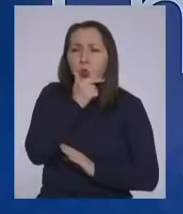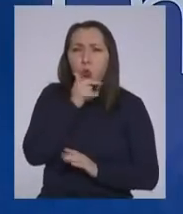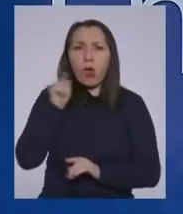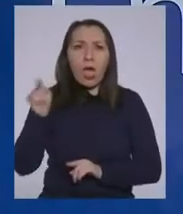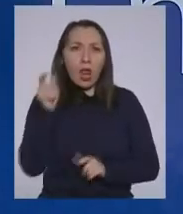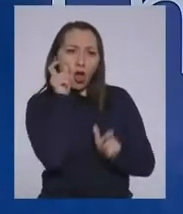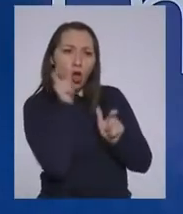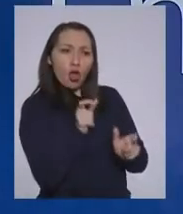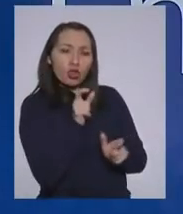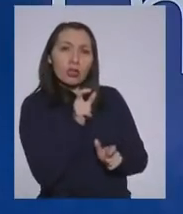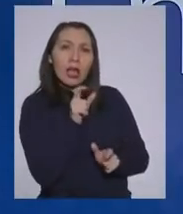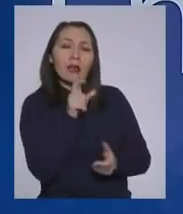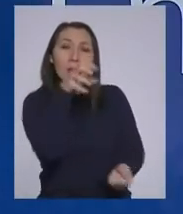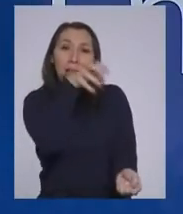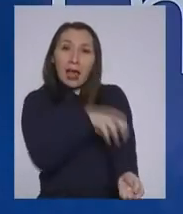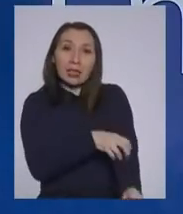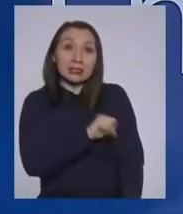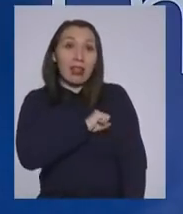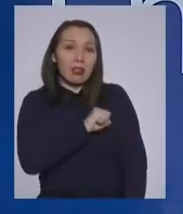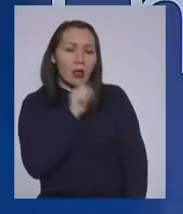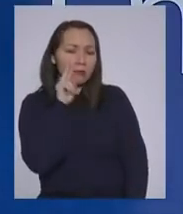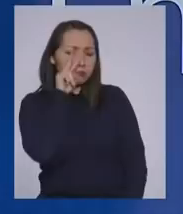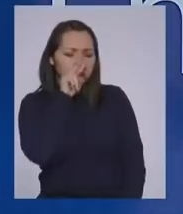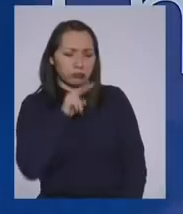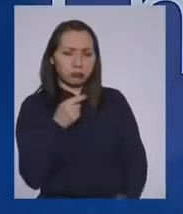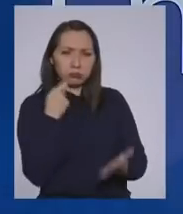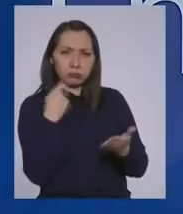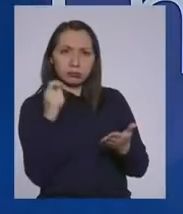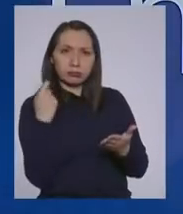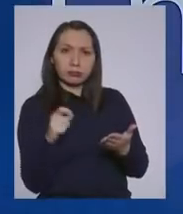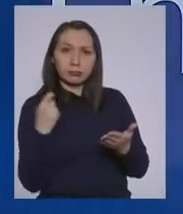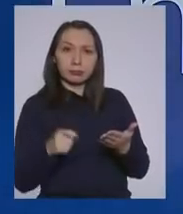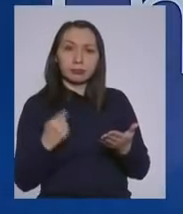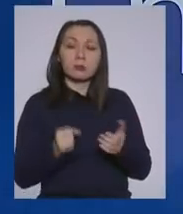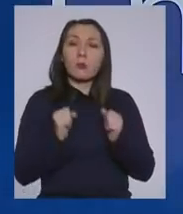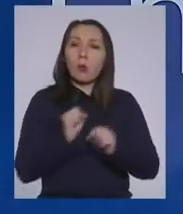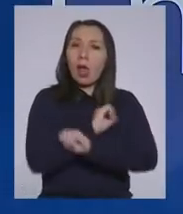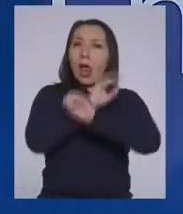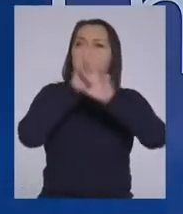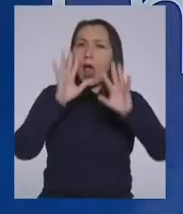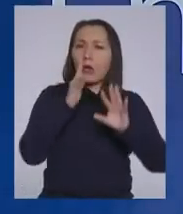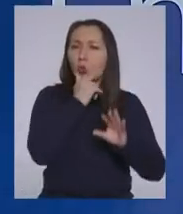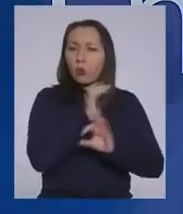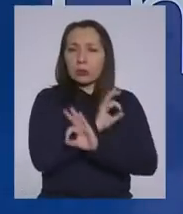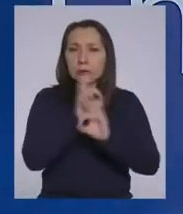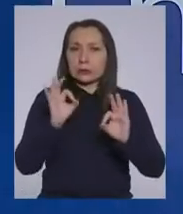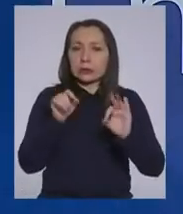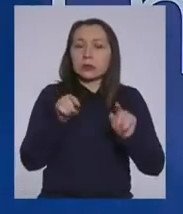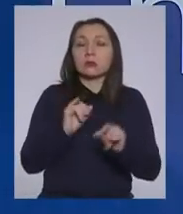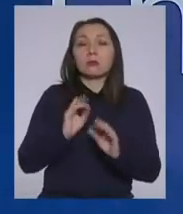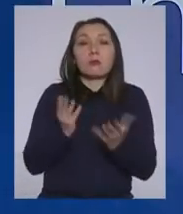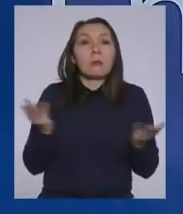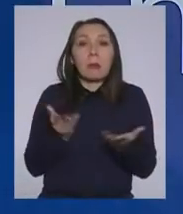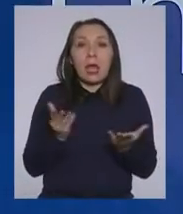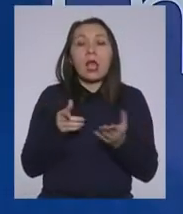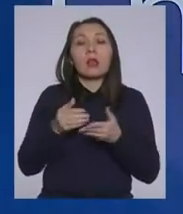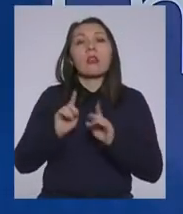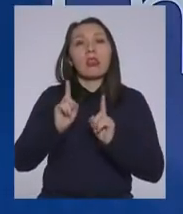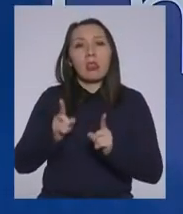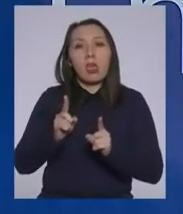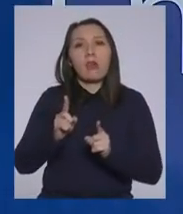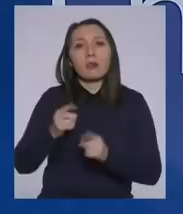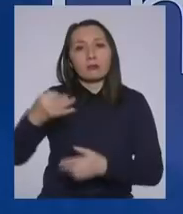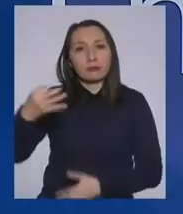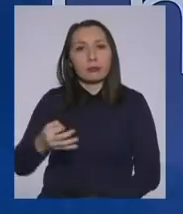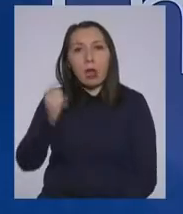parte de la Contraloría Regional de Santiago para poder obviamente esclarecer esto y que finalmente se haga una toma